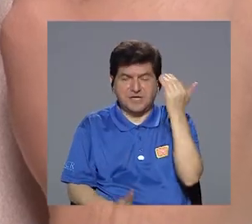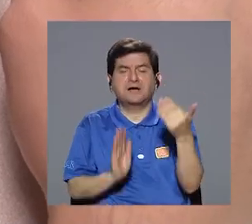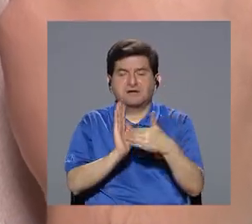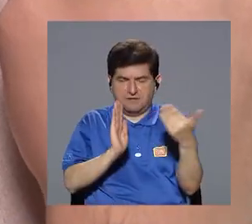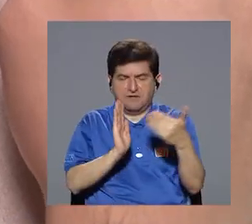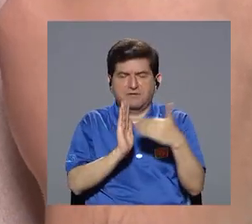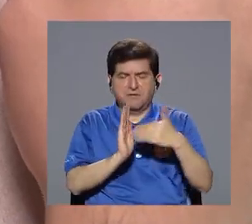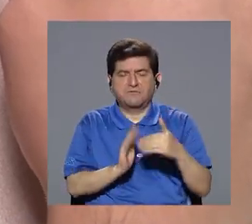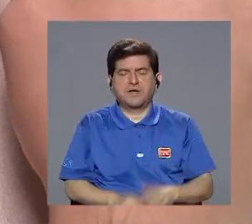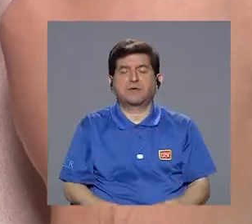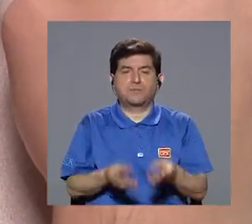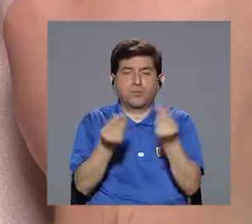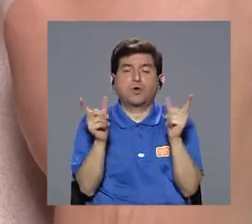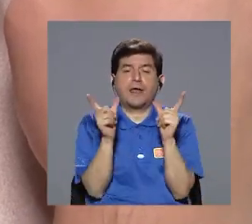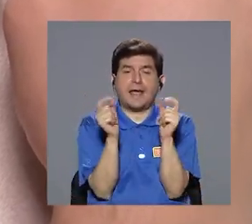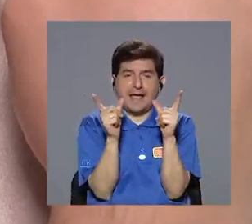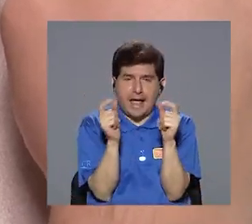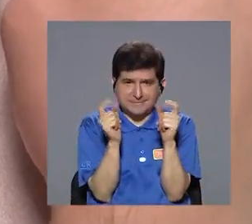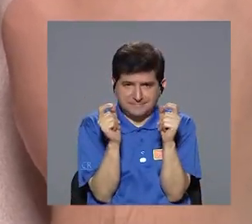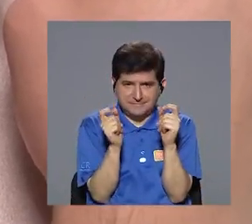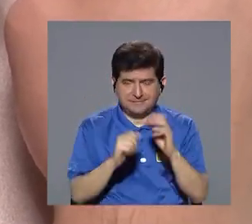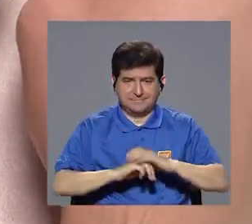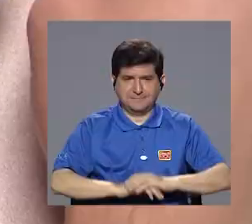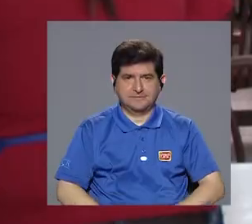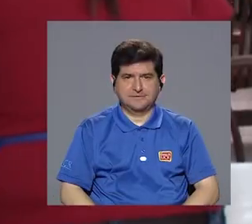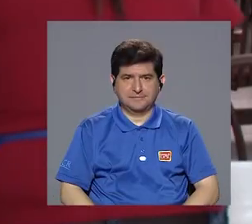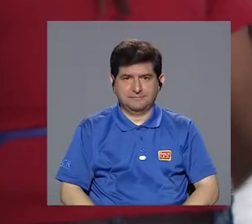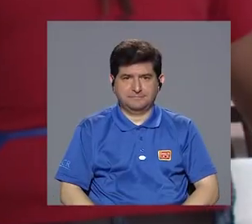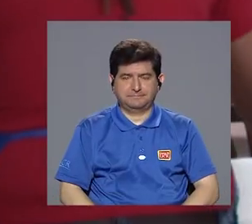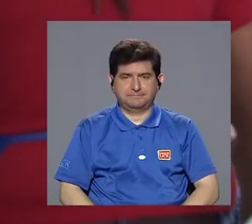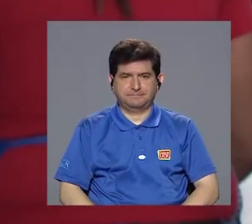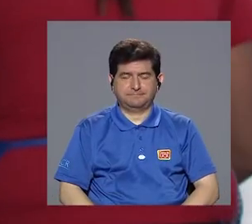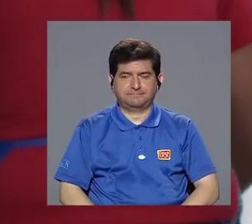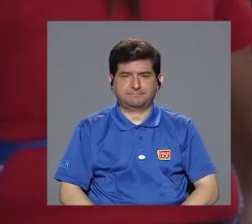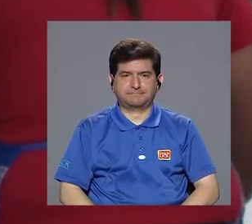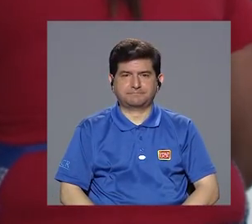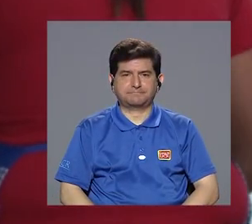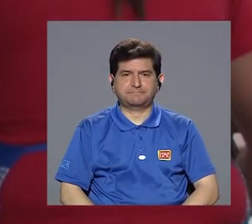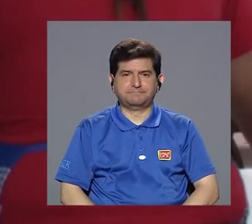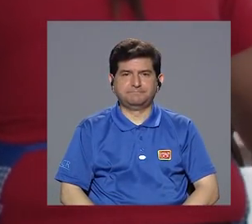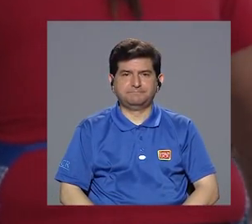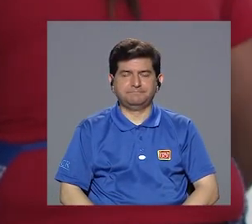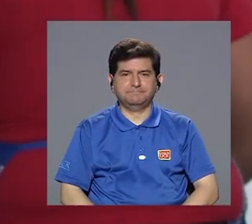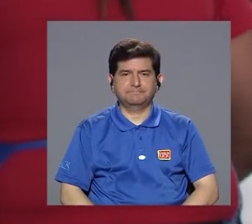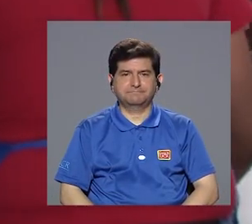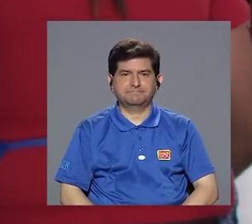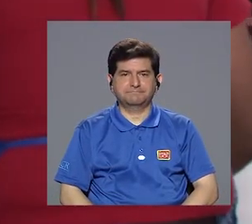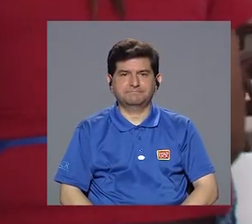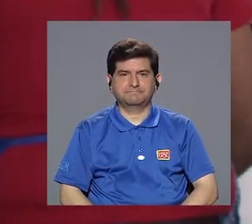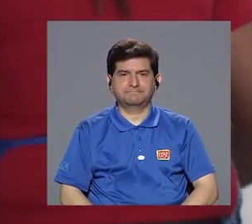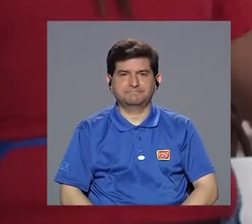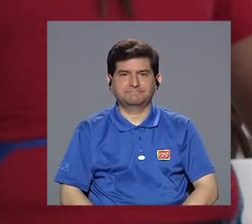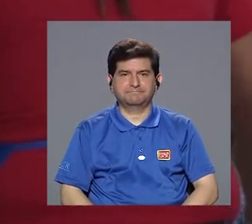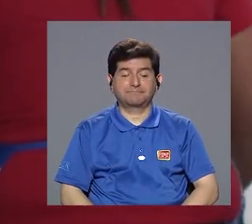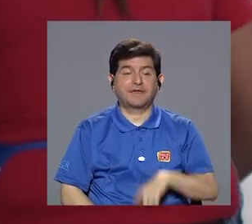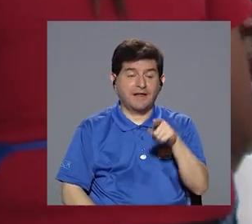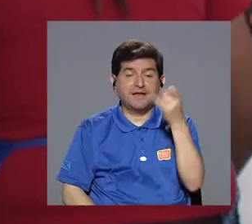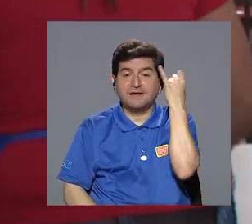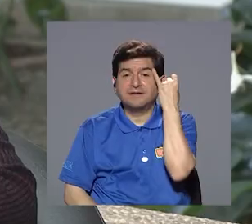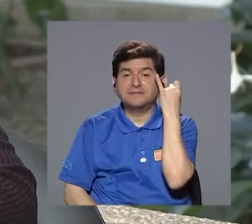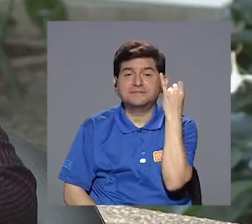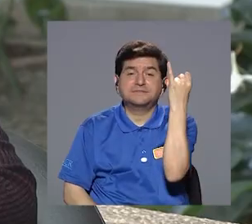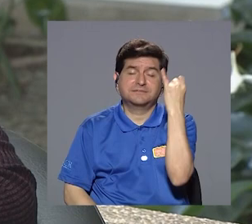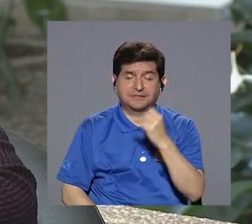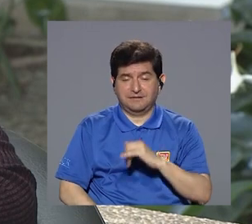son dañinos, que son cancerosos, y o cancerígenos, perdón. Sí, cancerígenos. Entonces, en ese